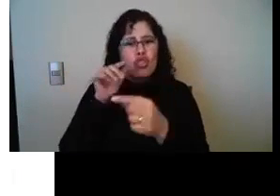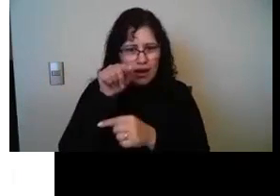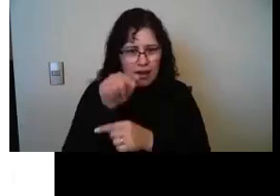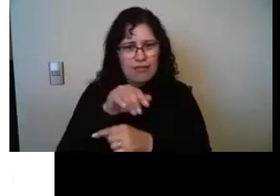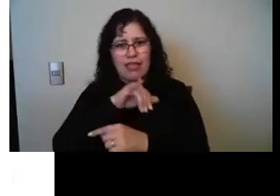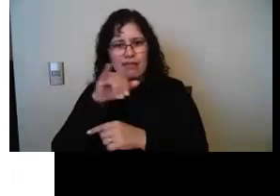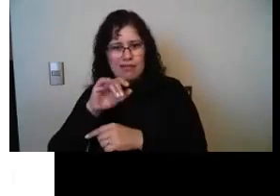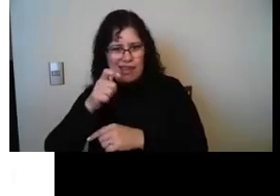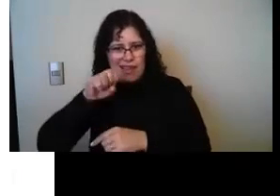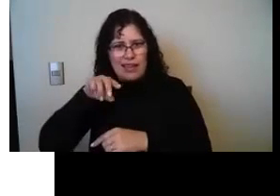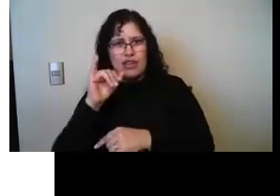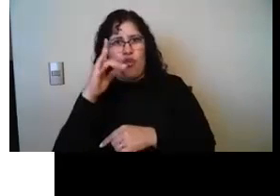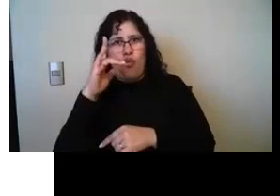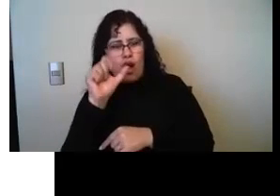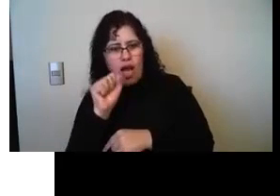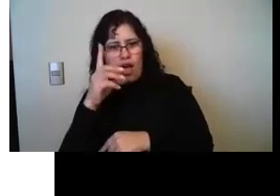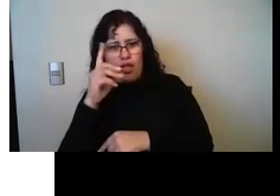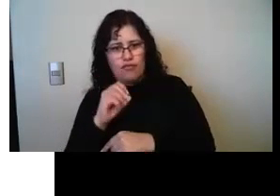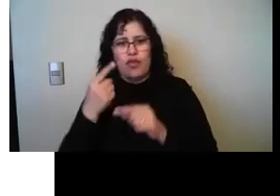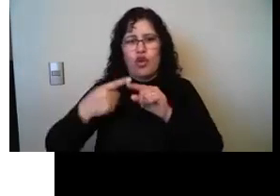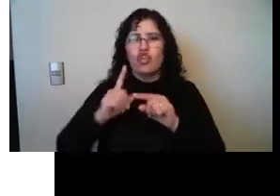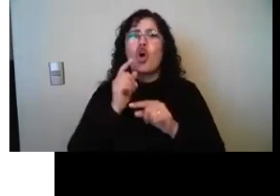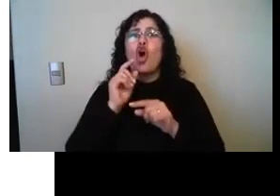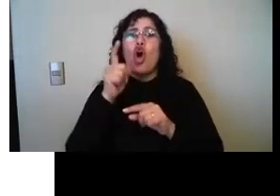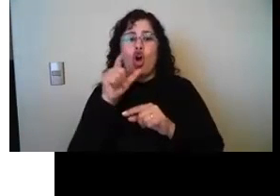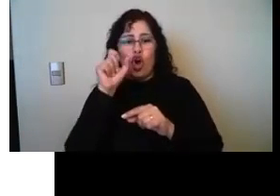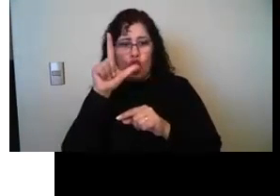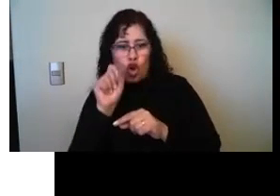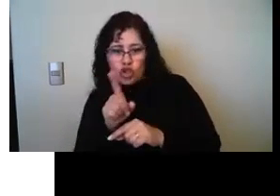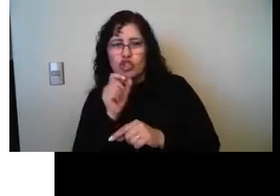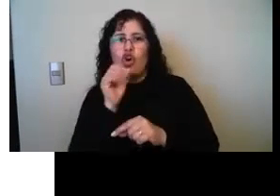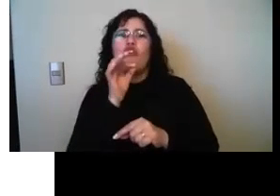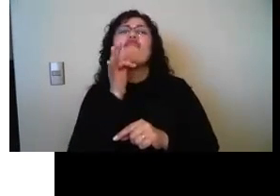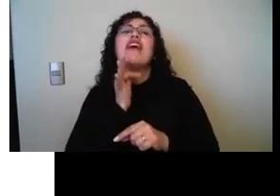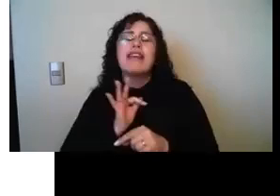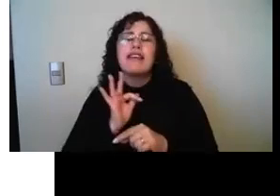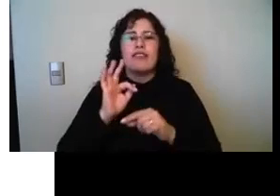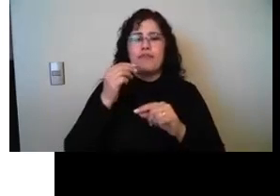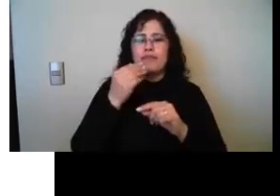vinculado, los ganglios asociados al glosofaringeo y al nervio vago, el núcleo